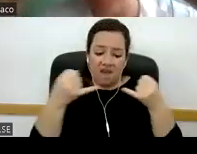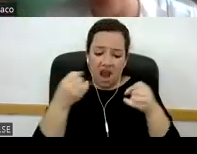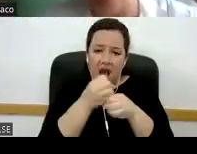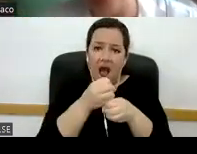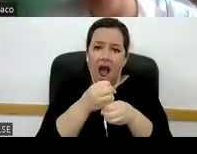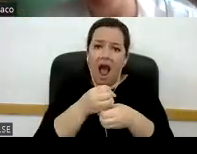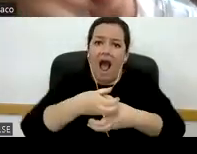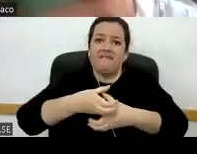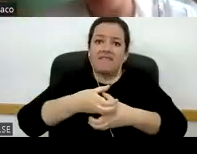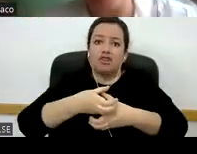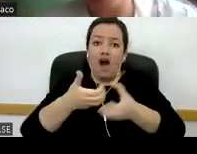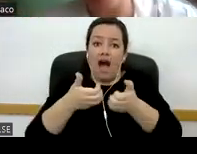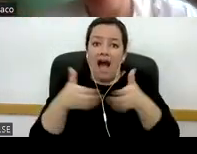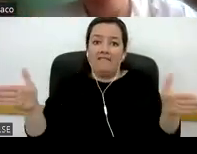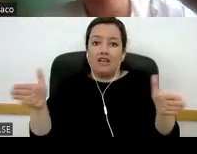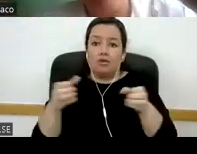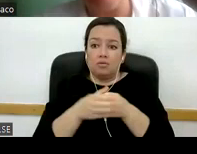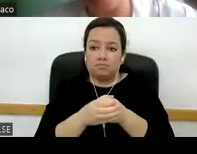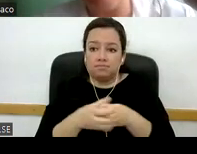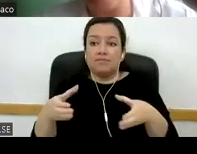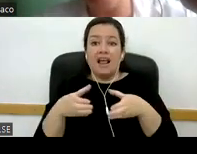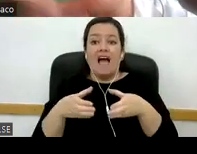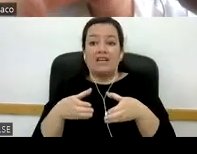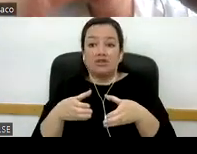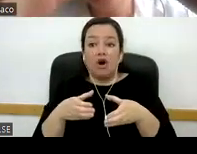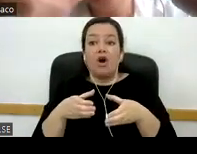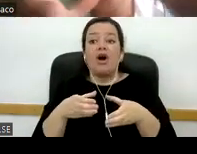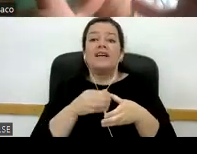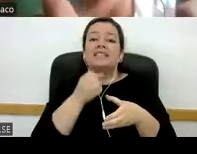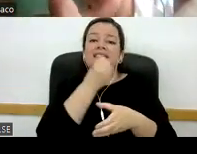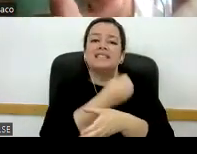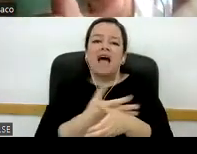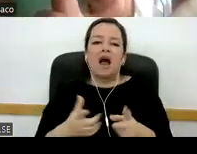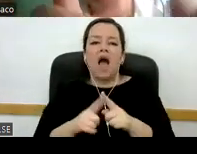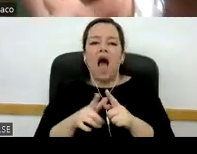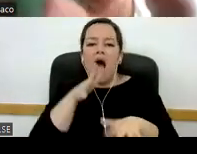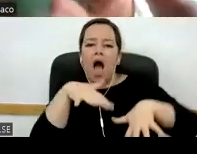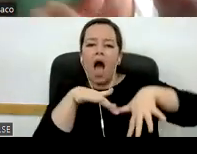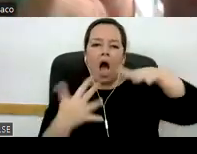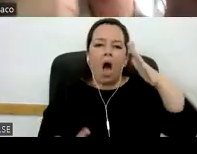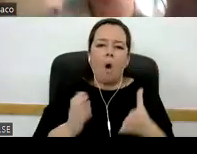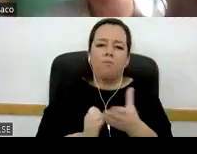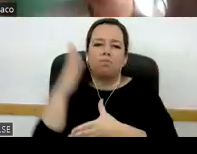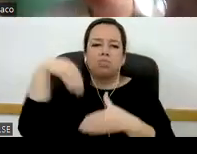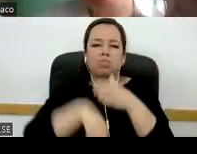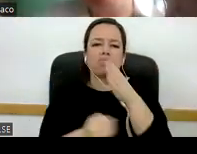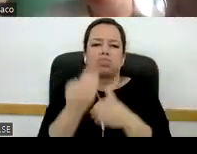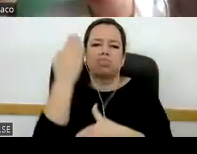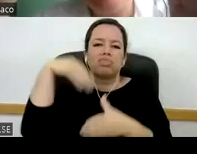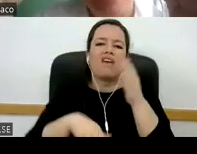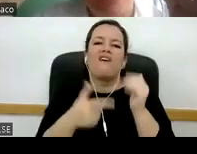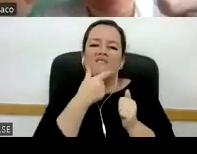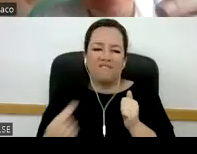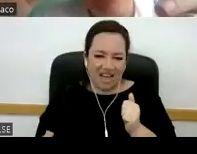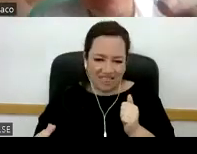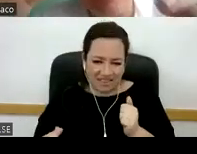manera, serían los nitratos, los parches estos de nitroglicerina, serían dilatar los vasos de manera que llega más sangre